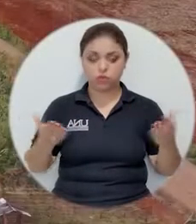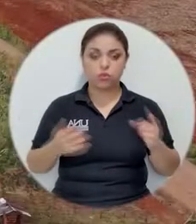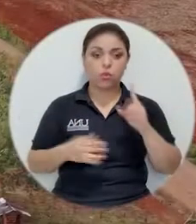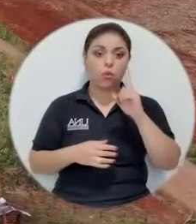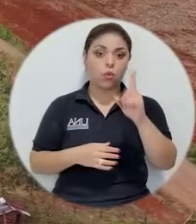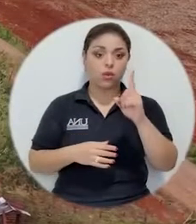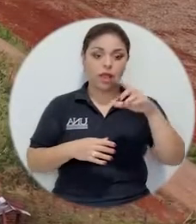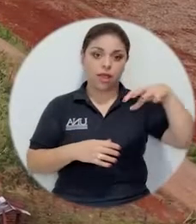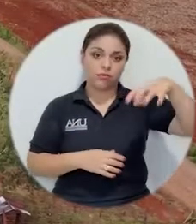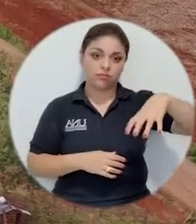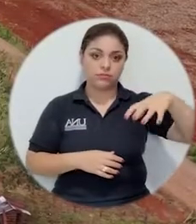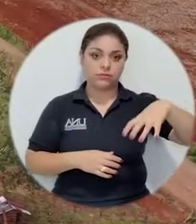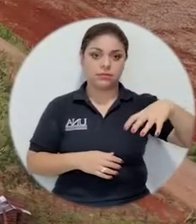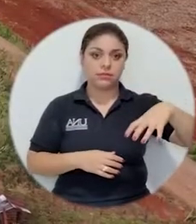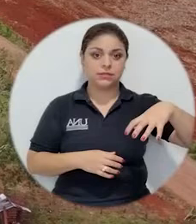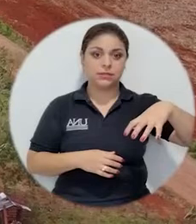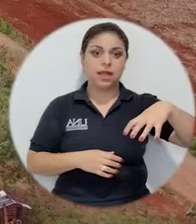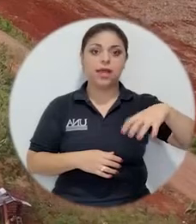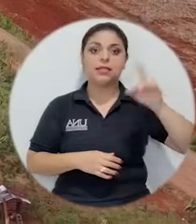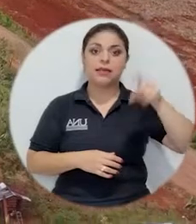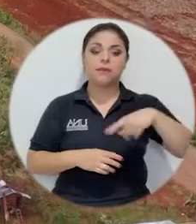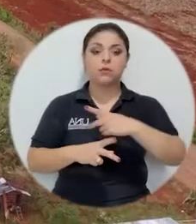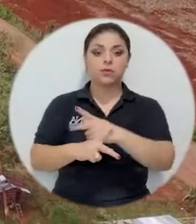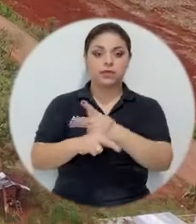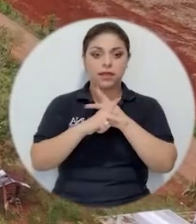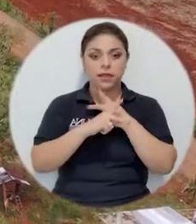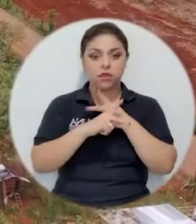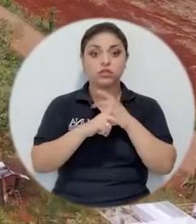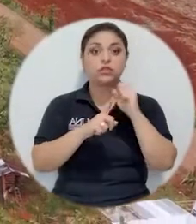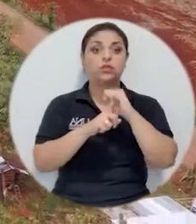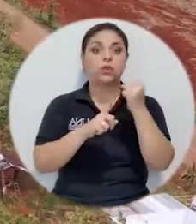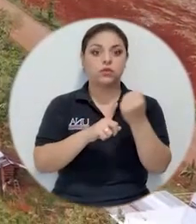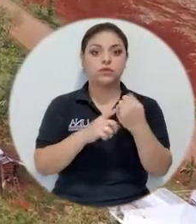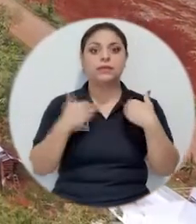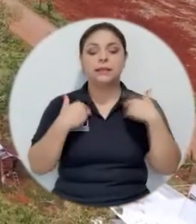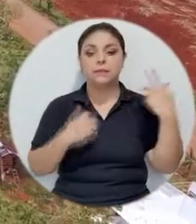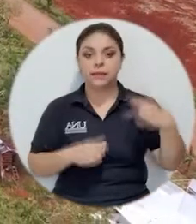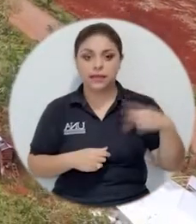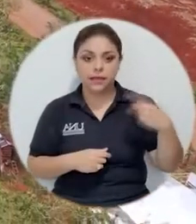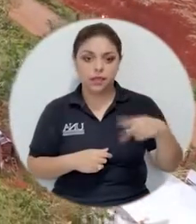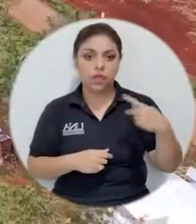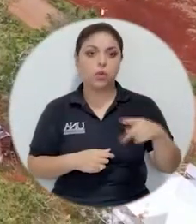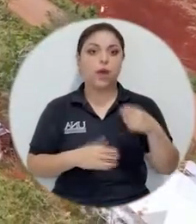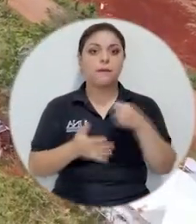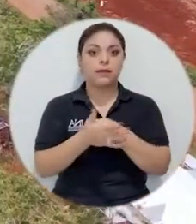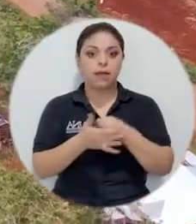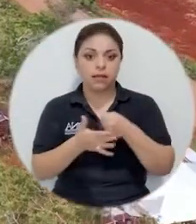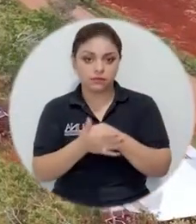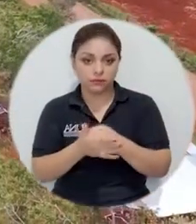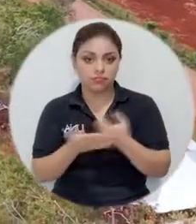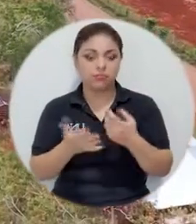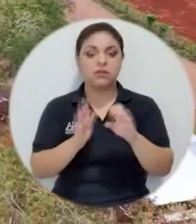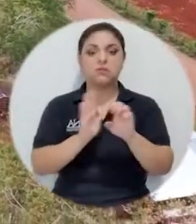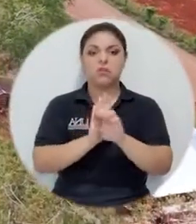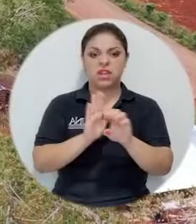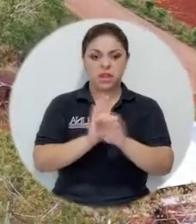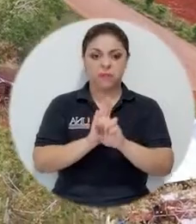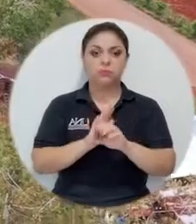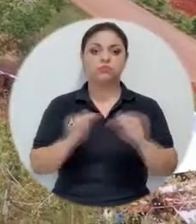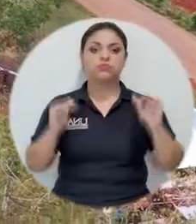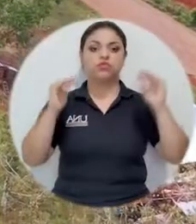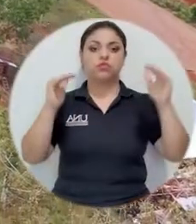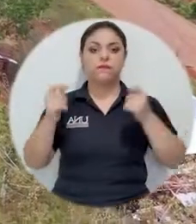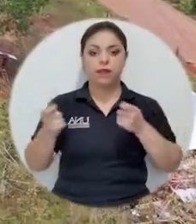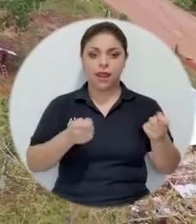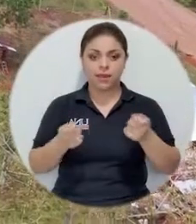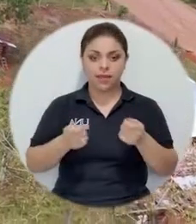entidad que deben ser protegidos frente a una situación que le ponen en riesgo, que le ponen en amenaza. Por ejemplo, la